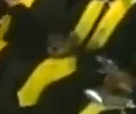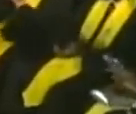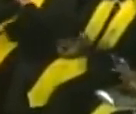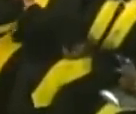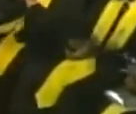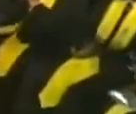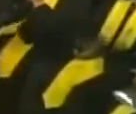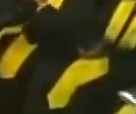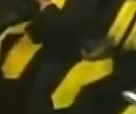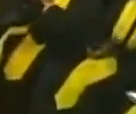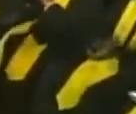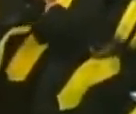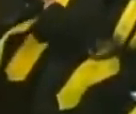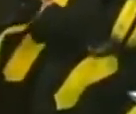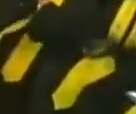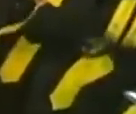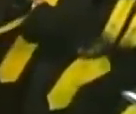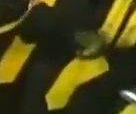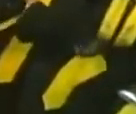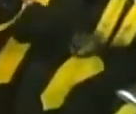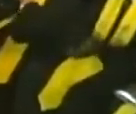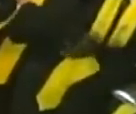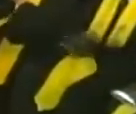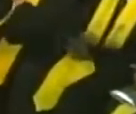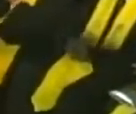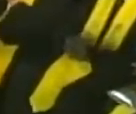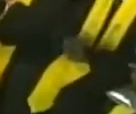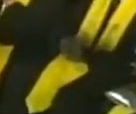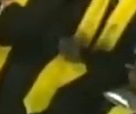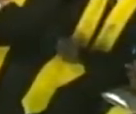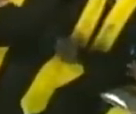salud. Estado Plurinacional de Bolivia.